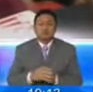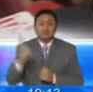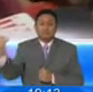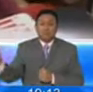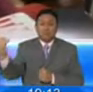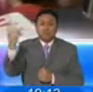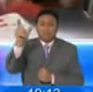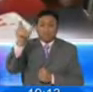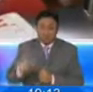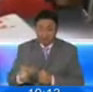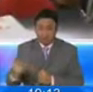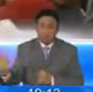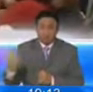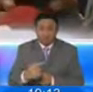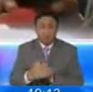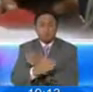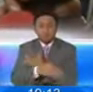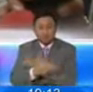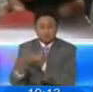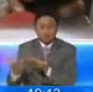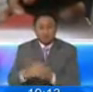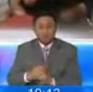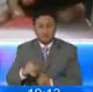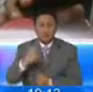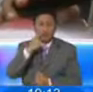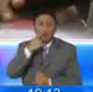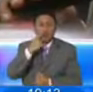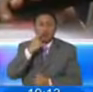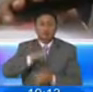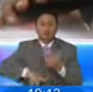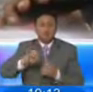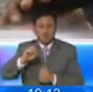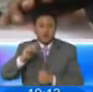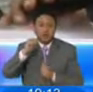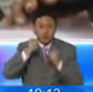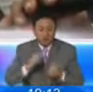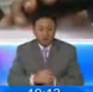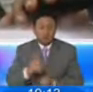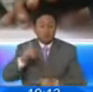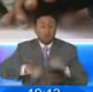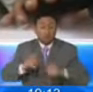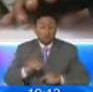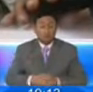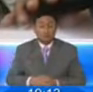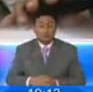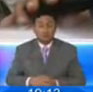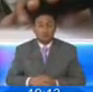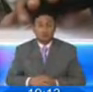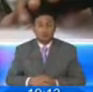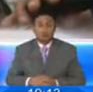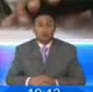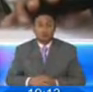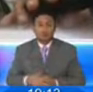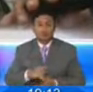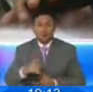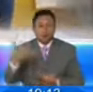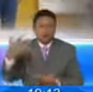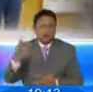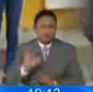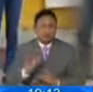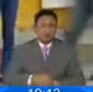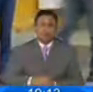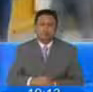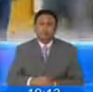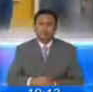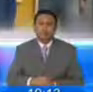ser humano, el retorno del padre, del abuelo, del hermano, del amigo, más que del político.